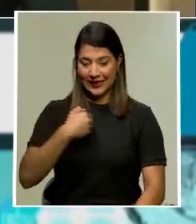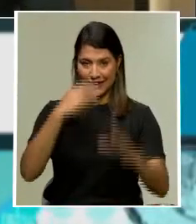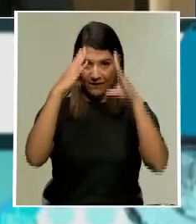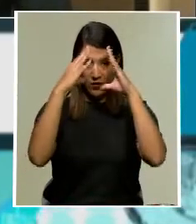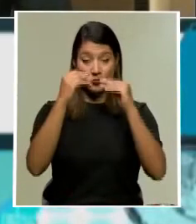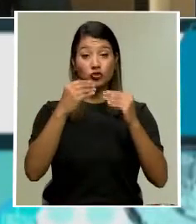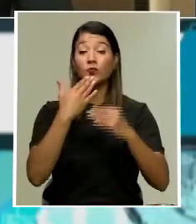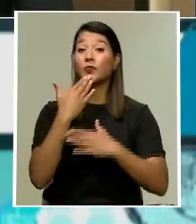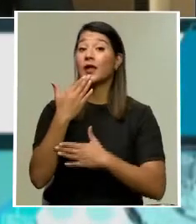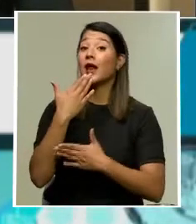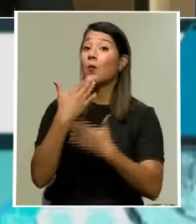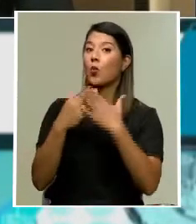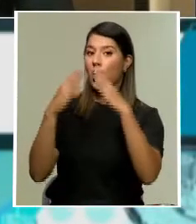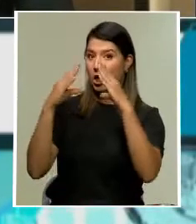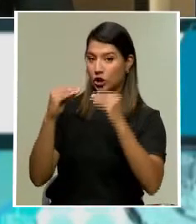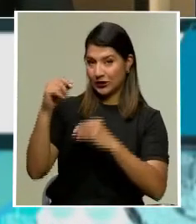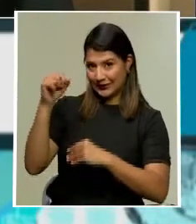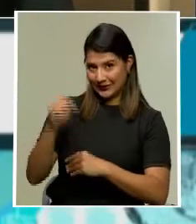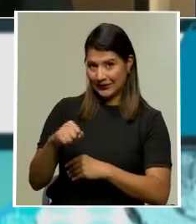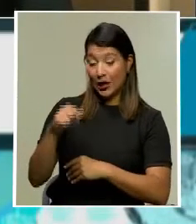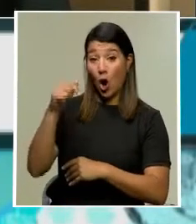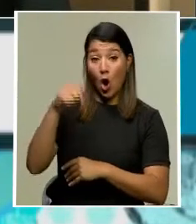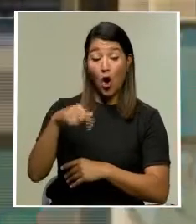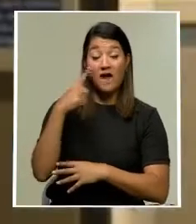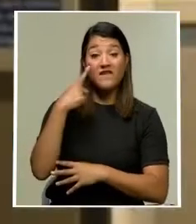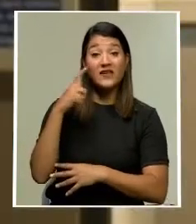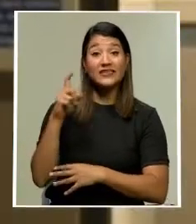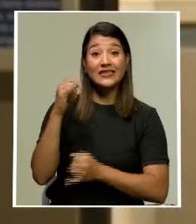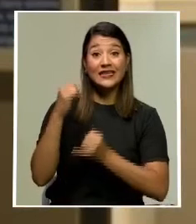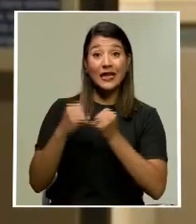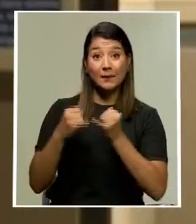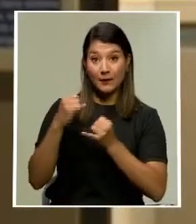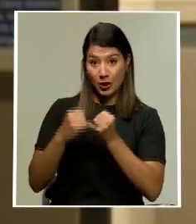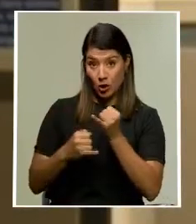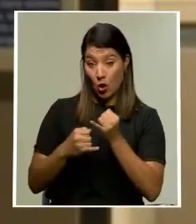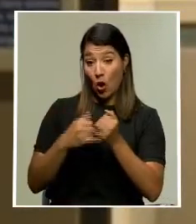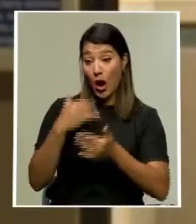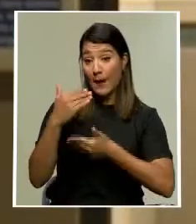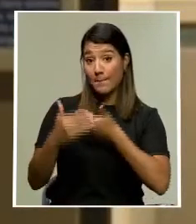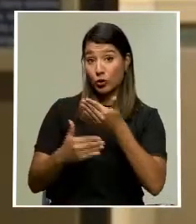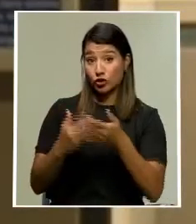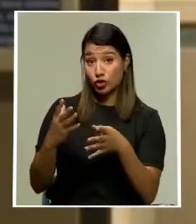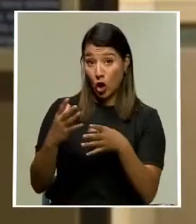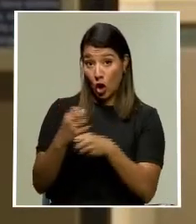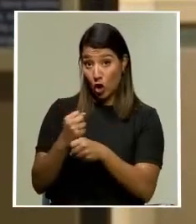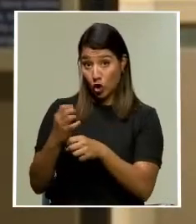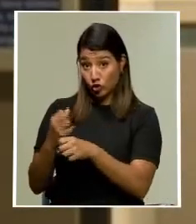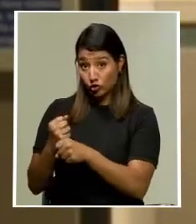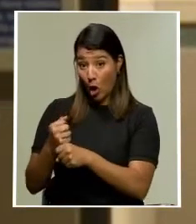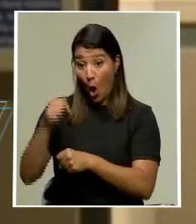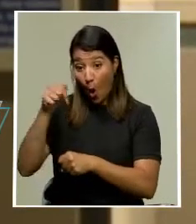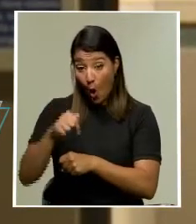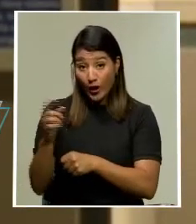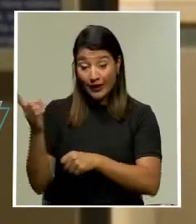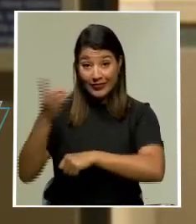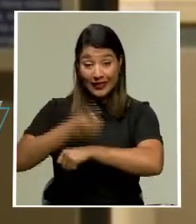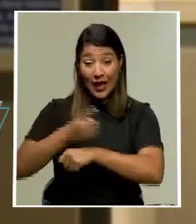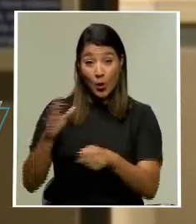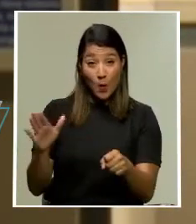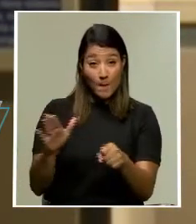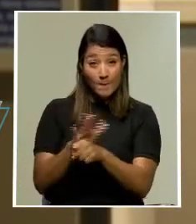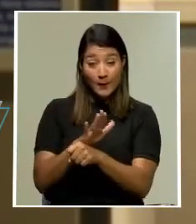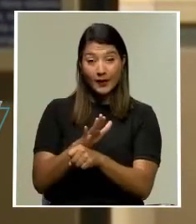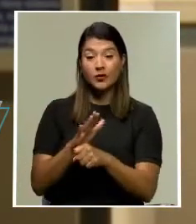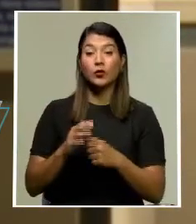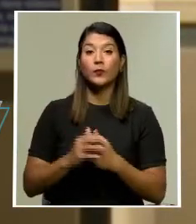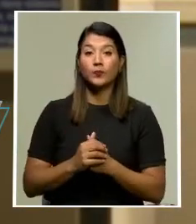Gracias, buenas noches. Así es, el día de hoy la Fiscalía terminó la etapa de sus conclusiones luego de un día completo de haber